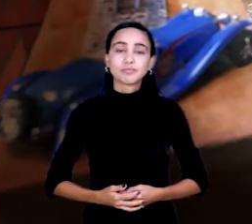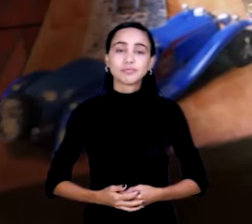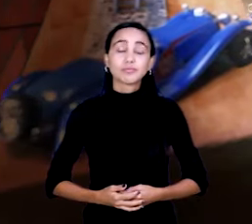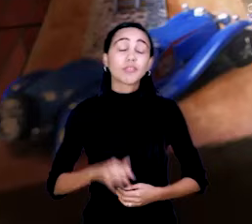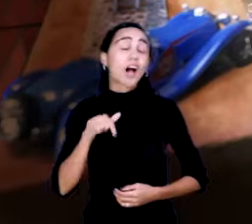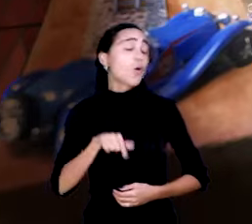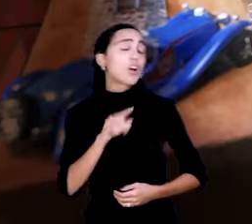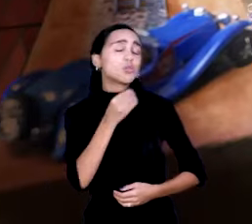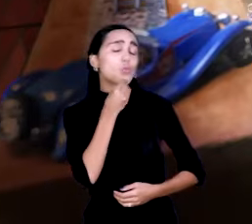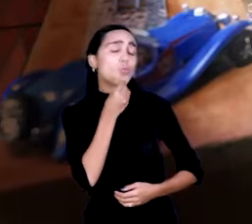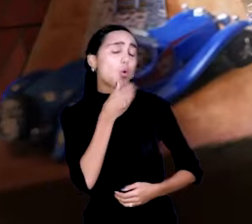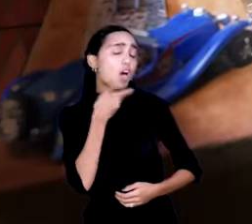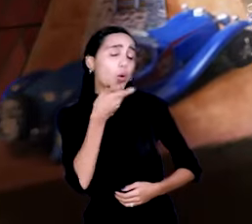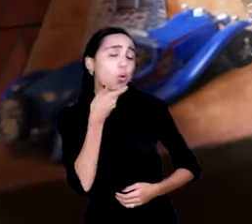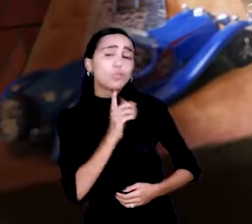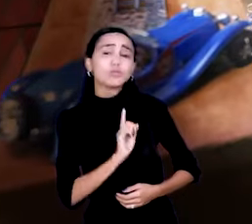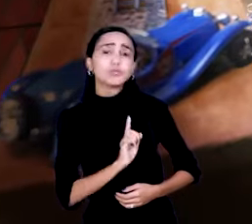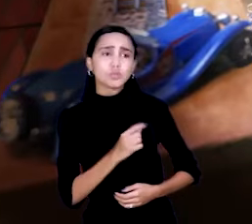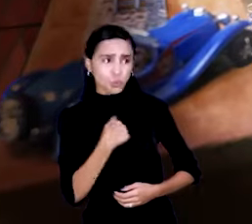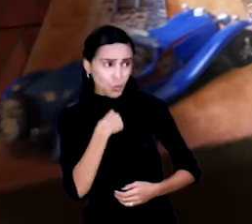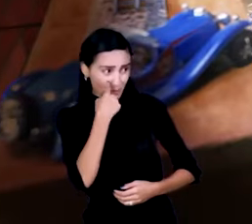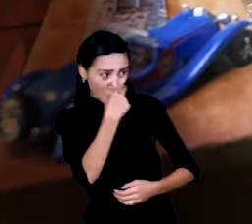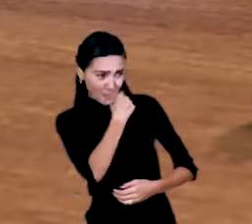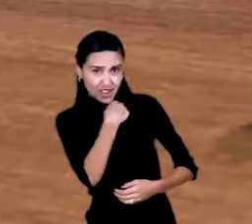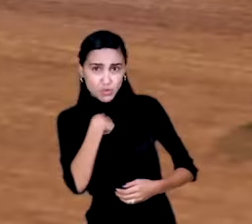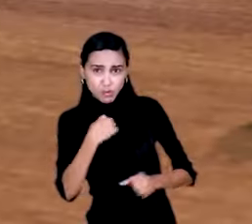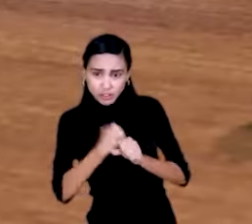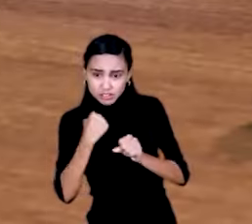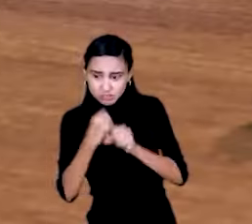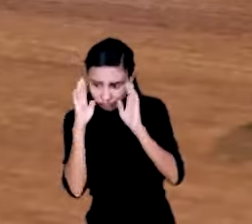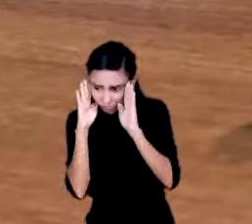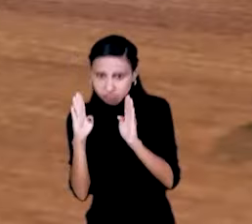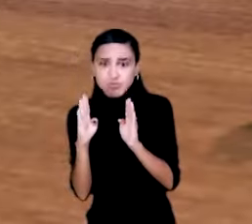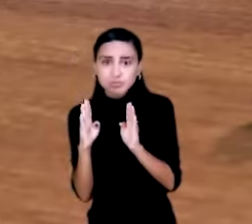Ahora no puedo contarte, Federico. ¿No ves que estoy ocupado?